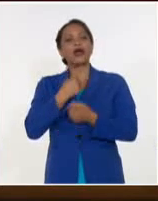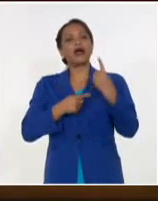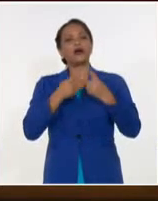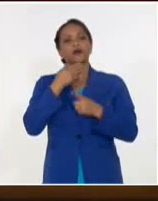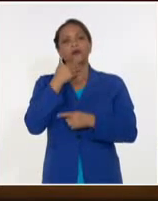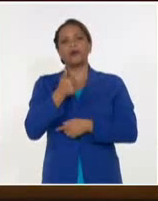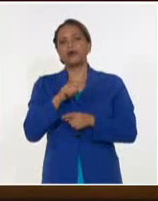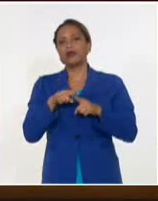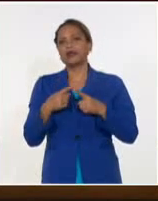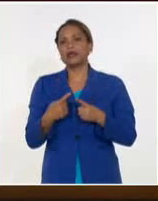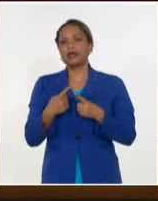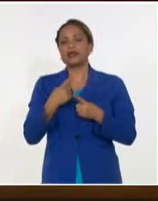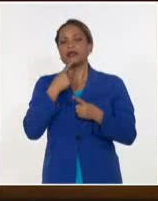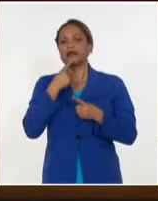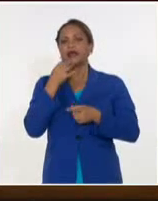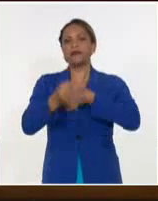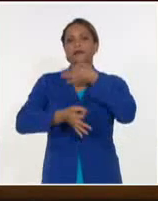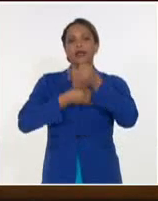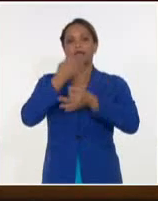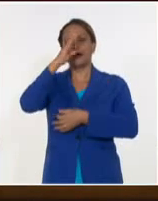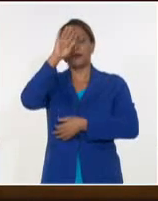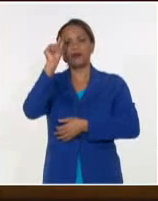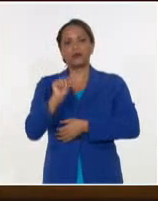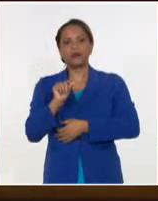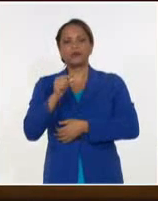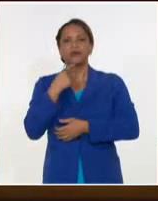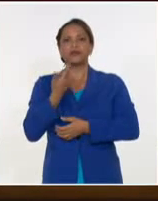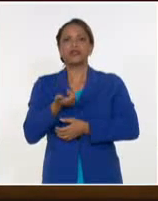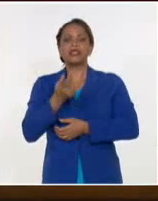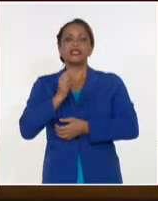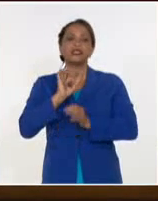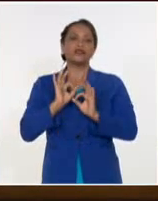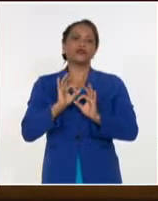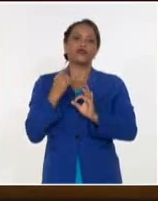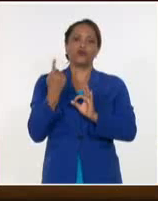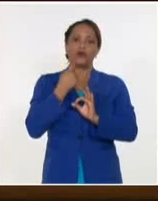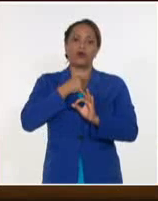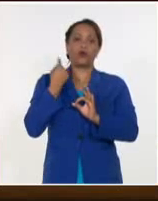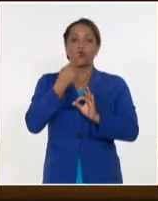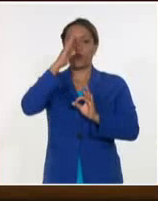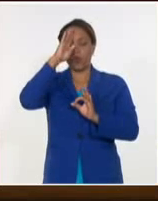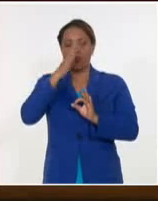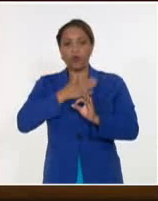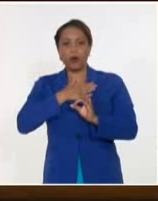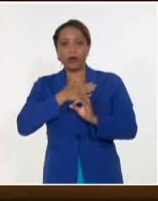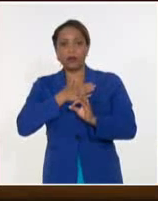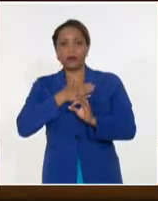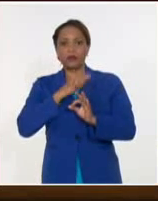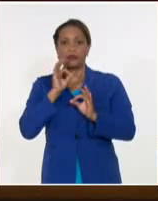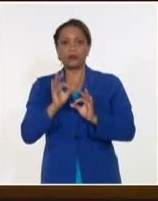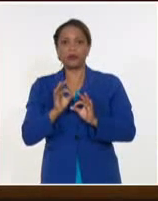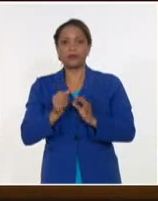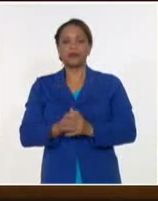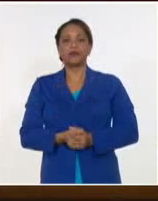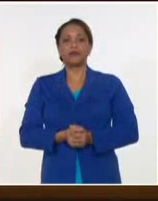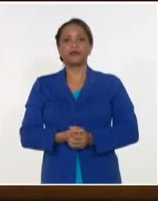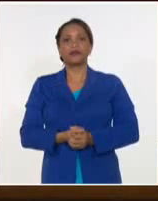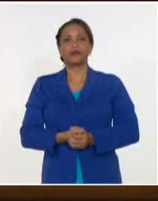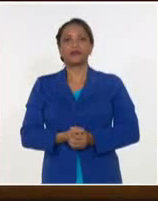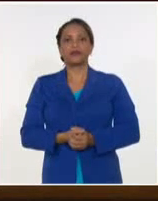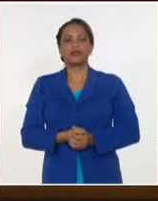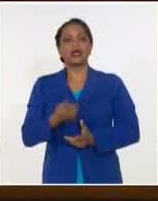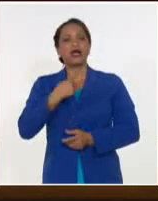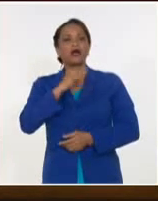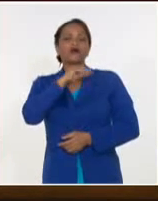distinción de la cubanidad, condición genérica de ser cubano, y la de cubanía. Cubanía plena,